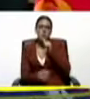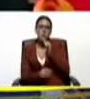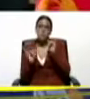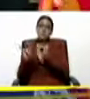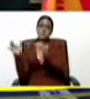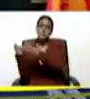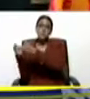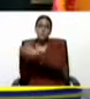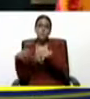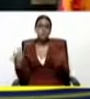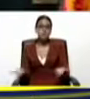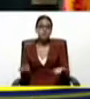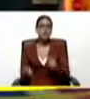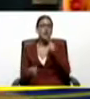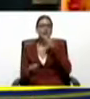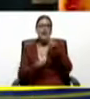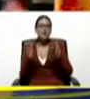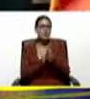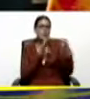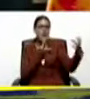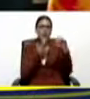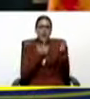¿Quién hizo la guerra económica?